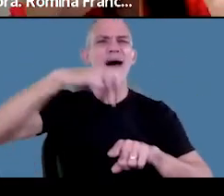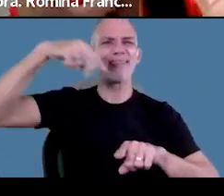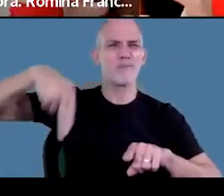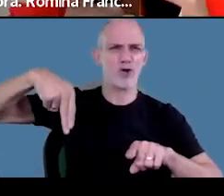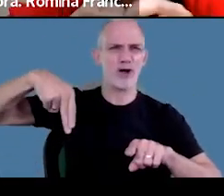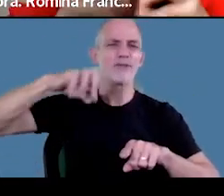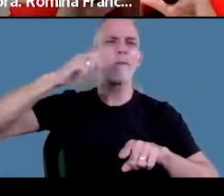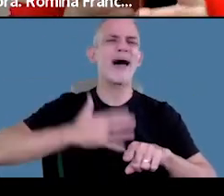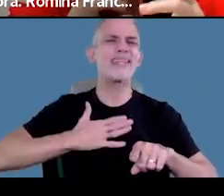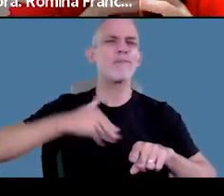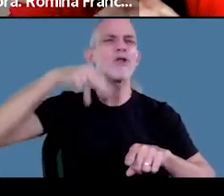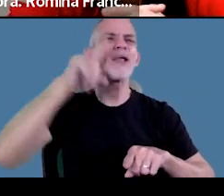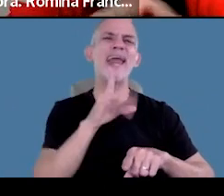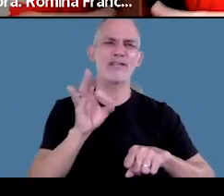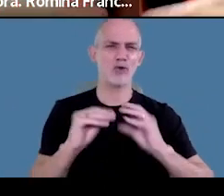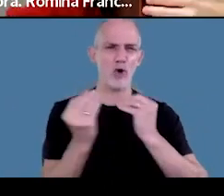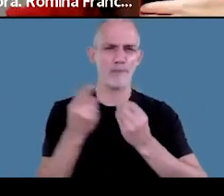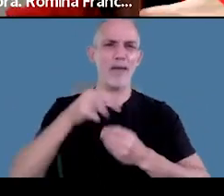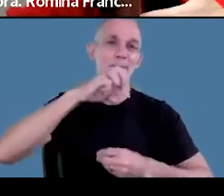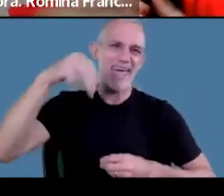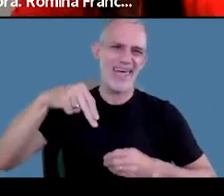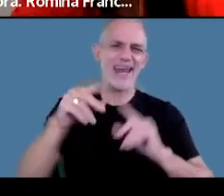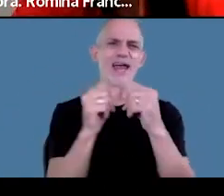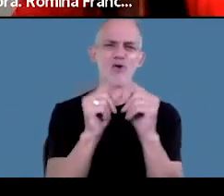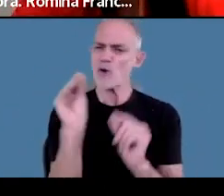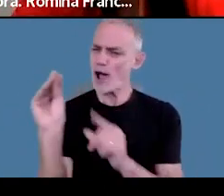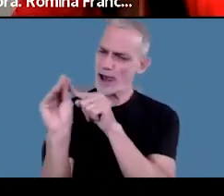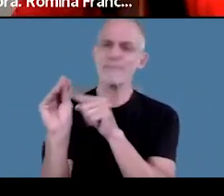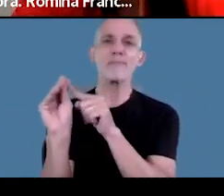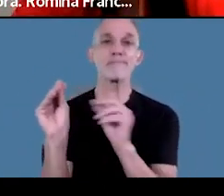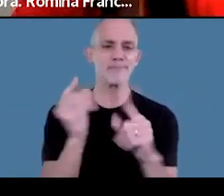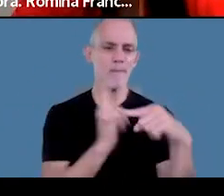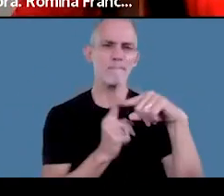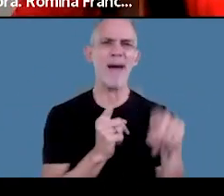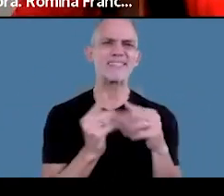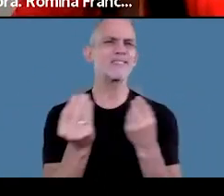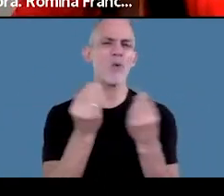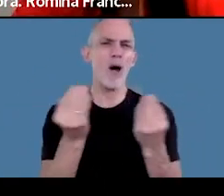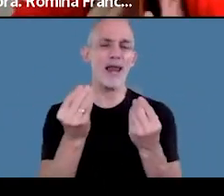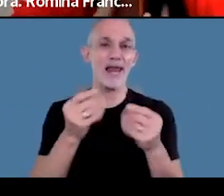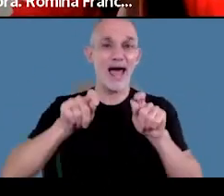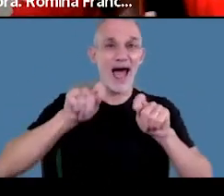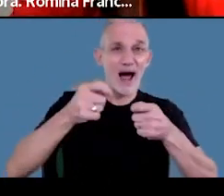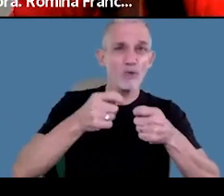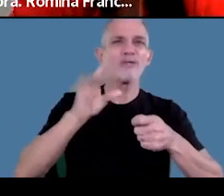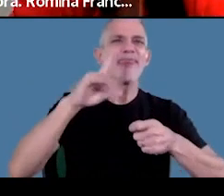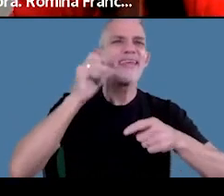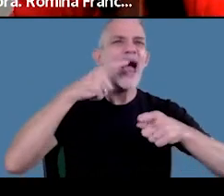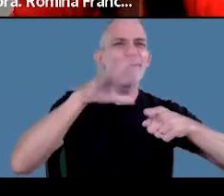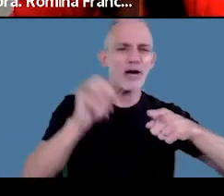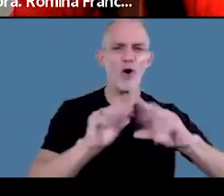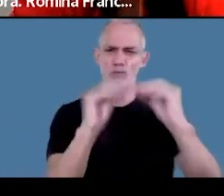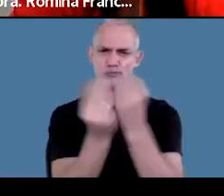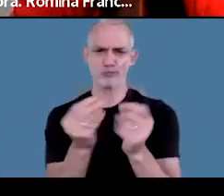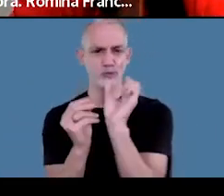a un numerito que luego se lo vamos a sumar a lo que es el ajuste dinámico y ahí lo vamos